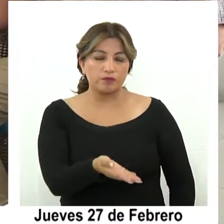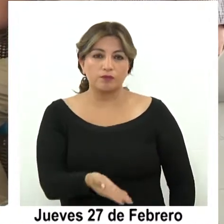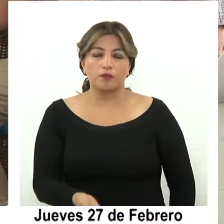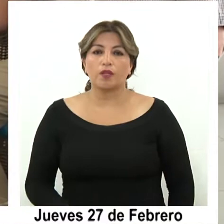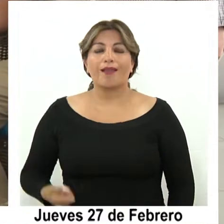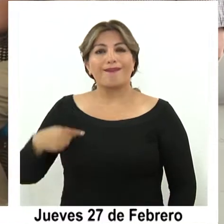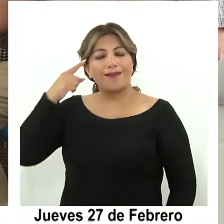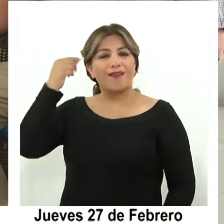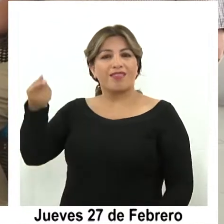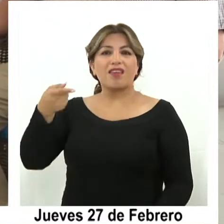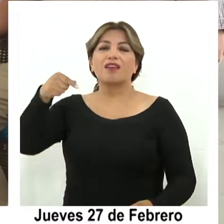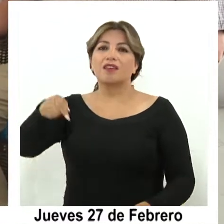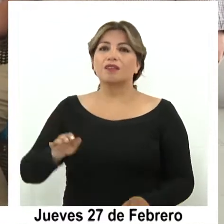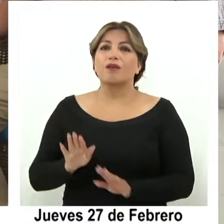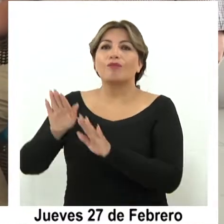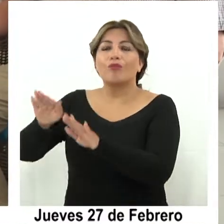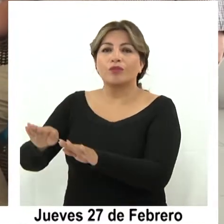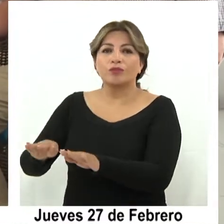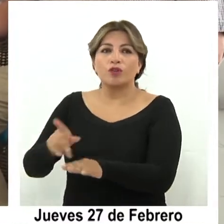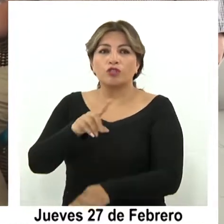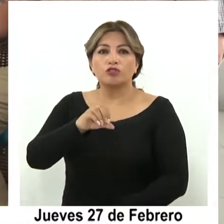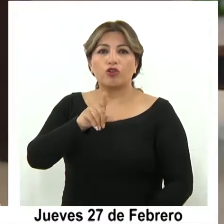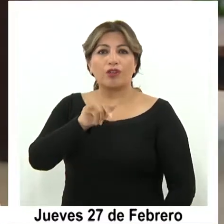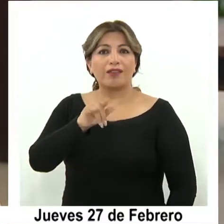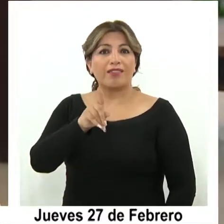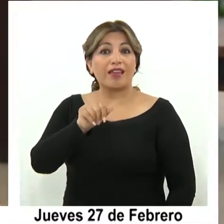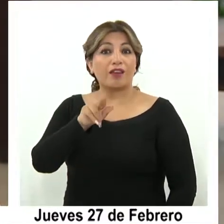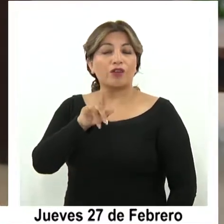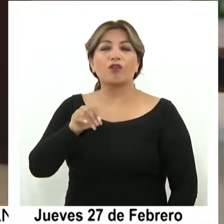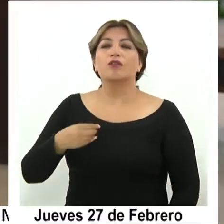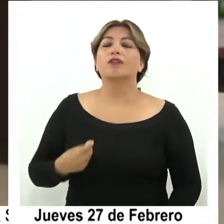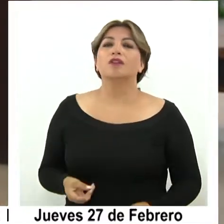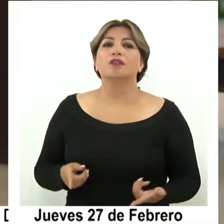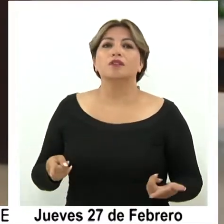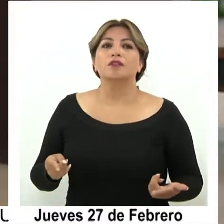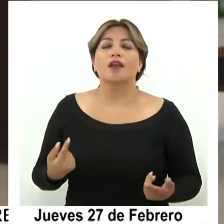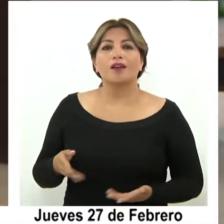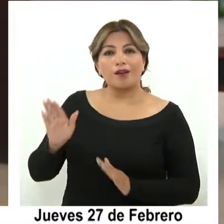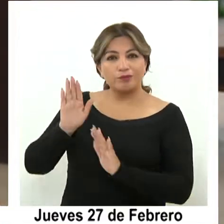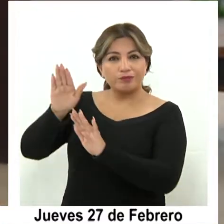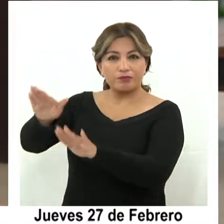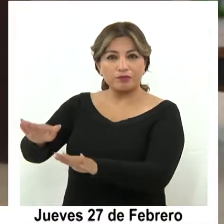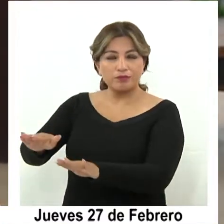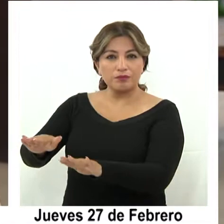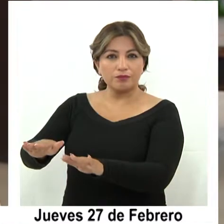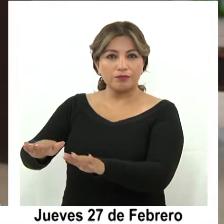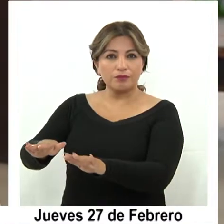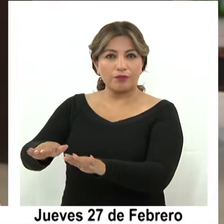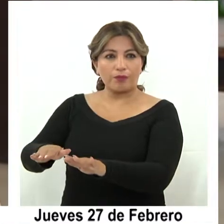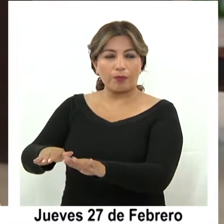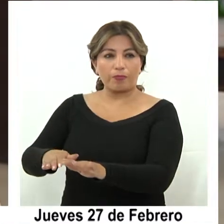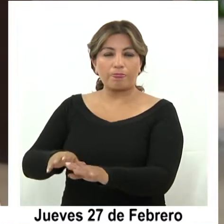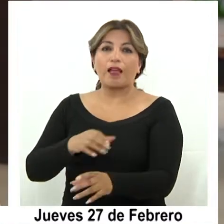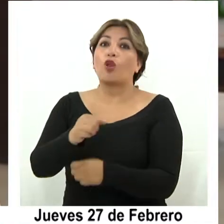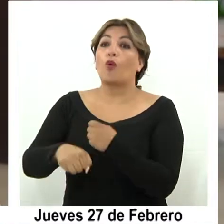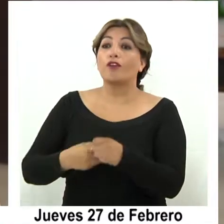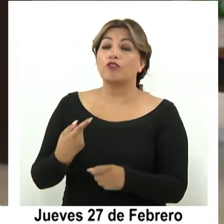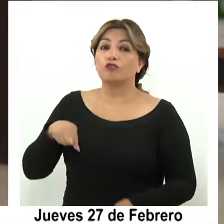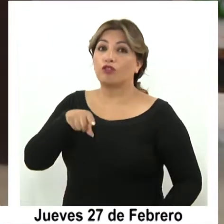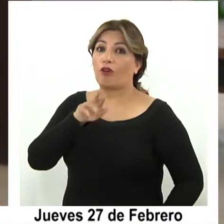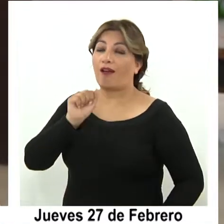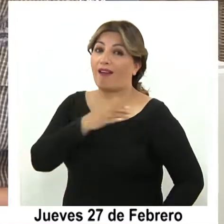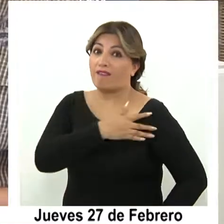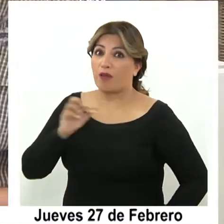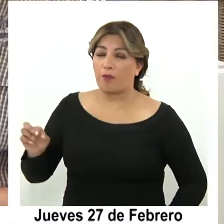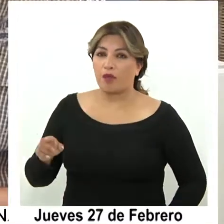este pilar solidario colectivo se entregue un beneficio que vaya en función a los años